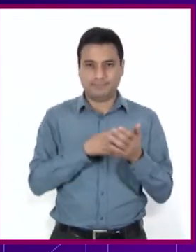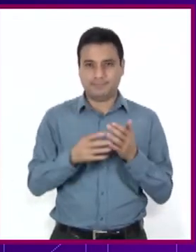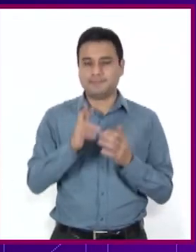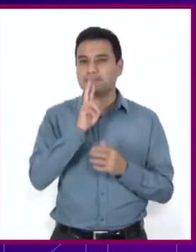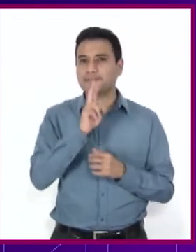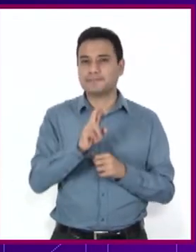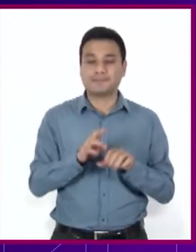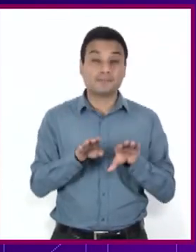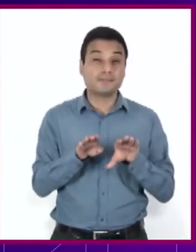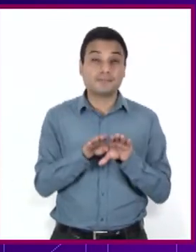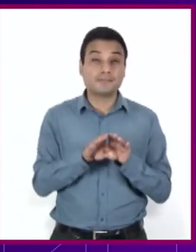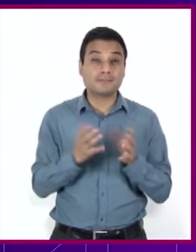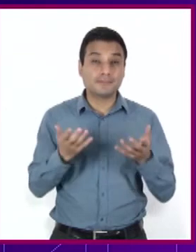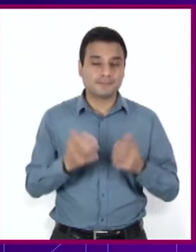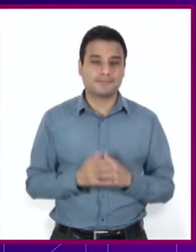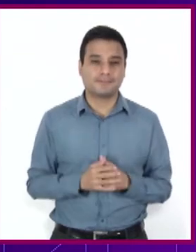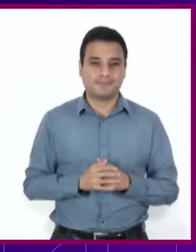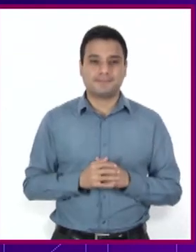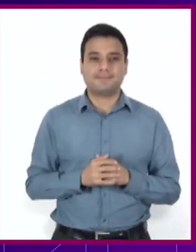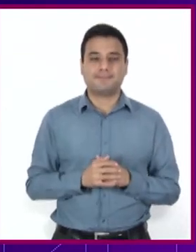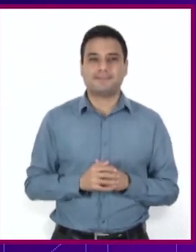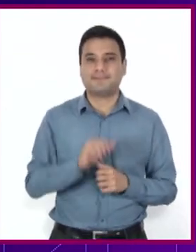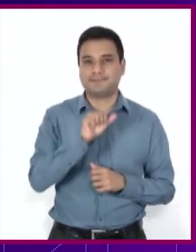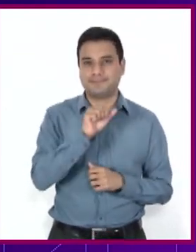la siguiente forma. Coordenada A,